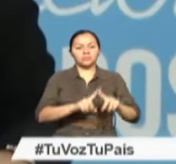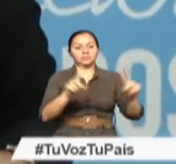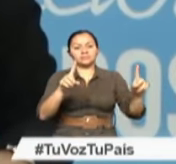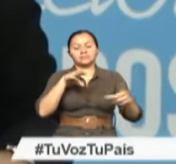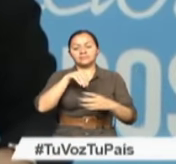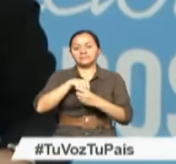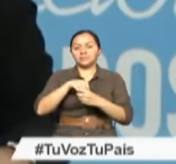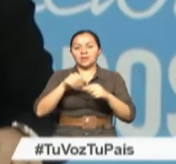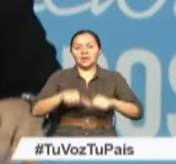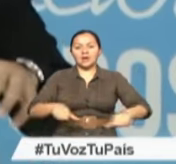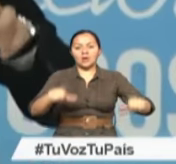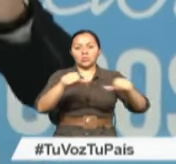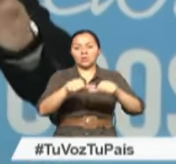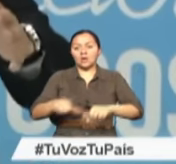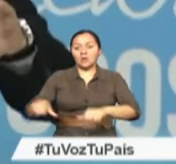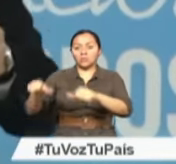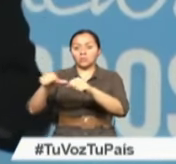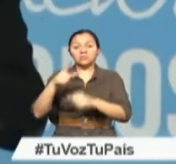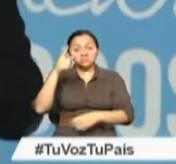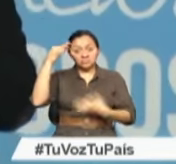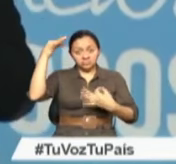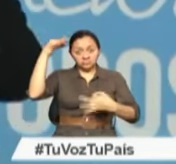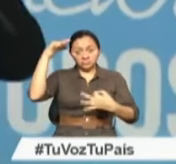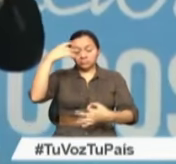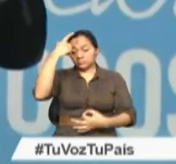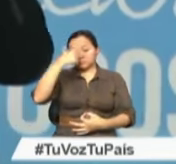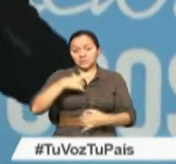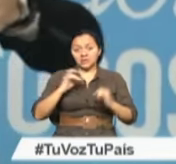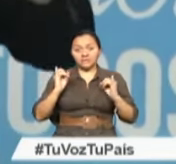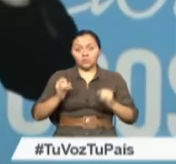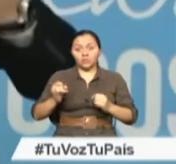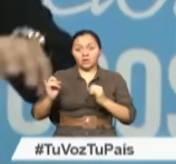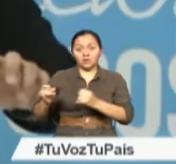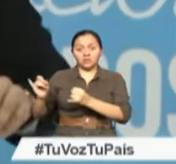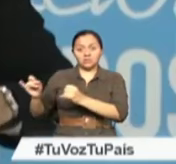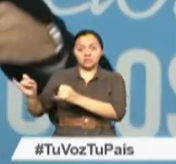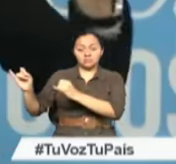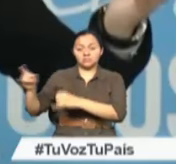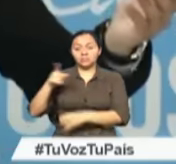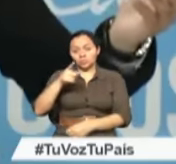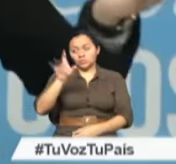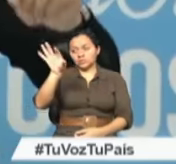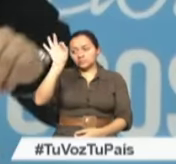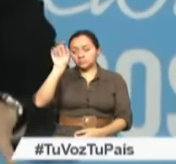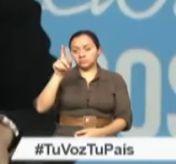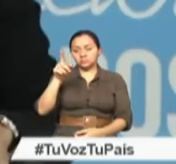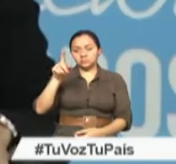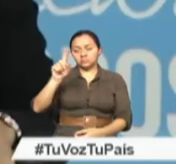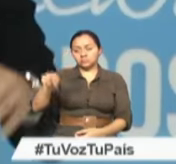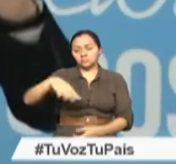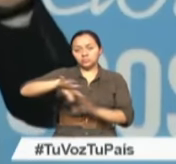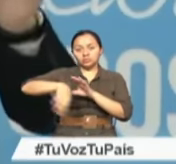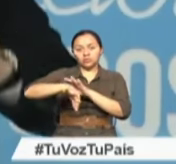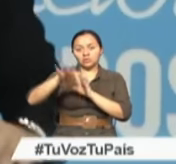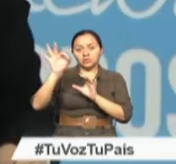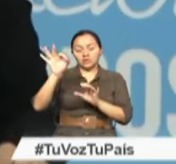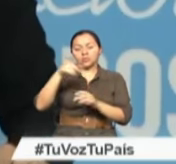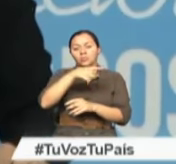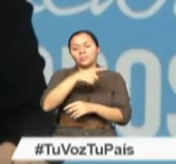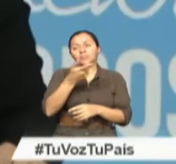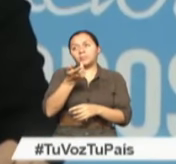interior de cada aula. Es decir, que las pruebas van a ser elegidas de manera aleatoria tanto las preguntas como las respuestas,